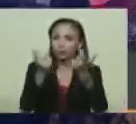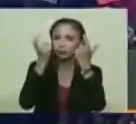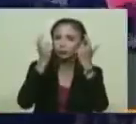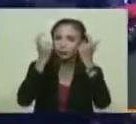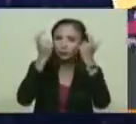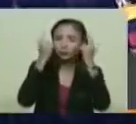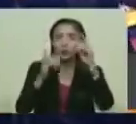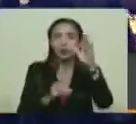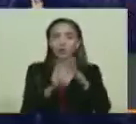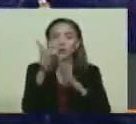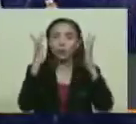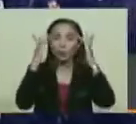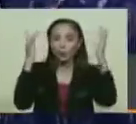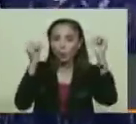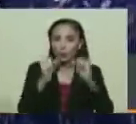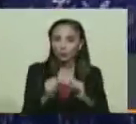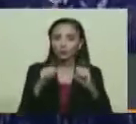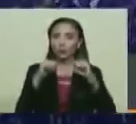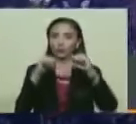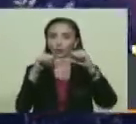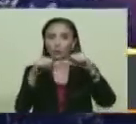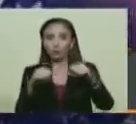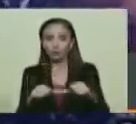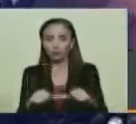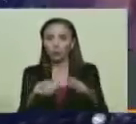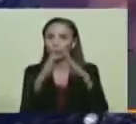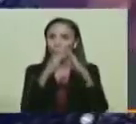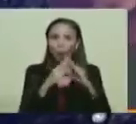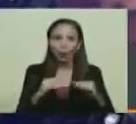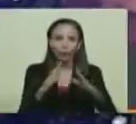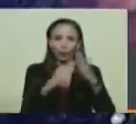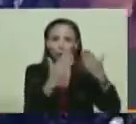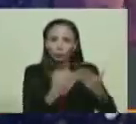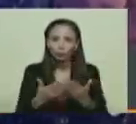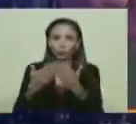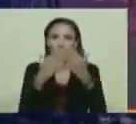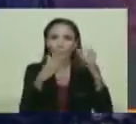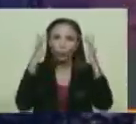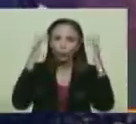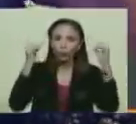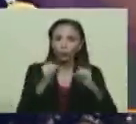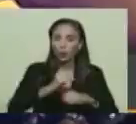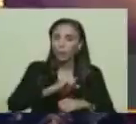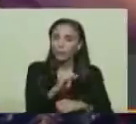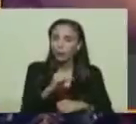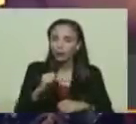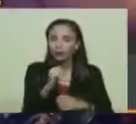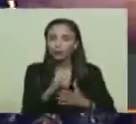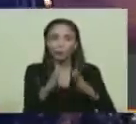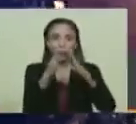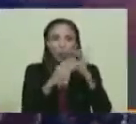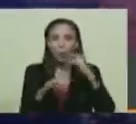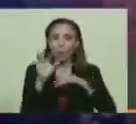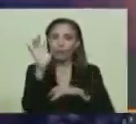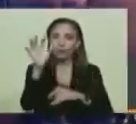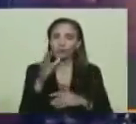desarrollo profesional permanente a lo largo de la carrera policial para todos los funcionarios y funcionarias policiales del